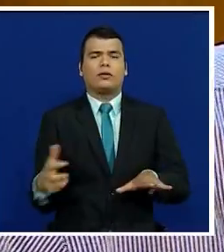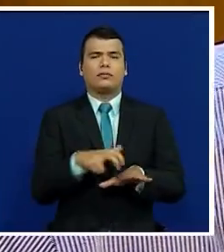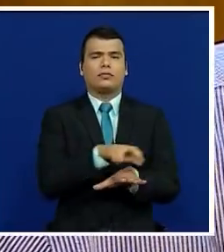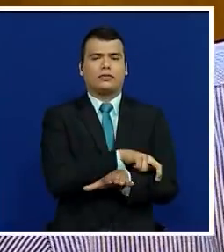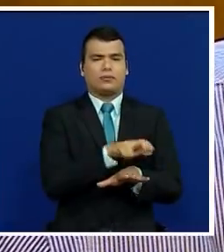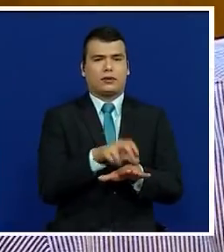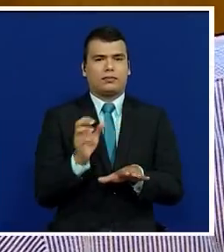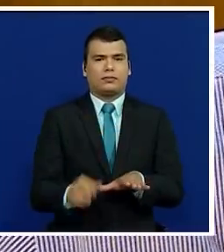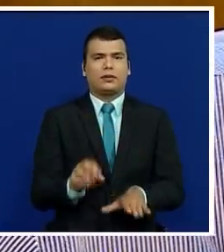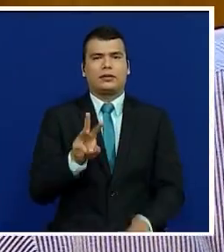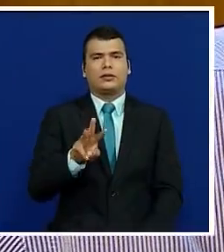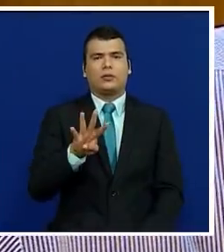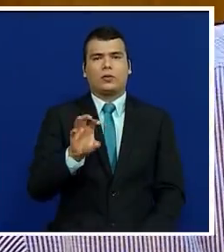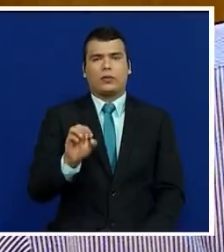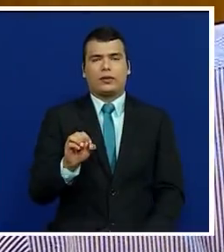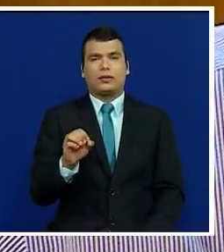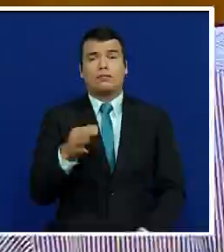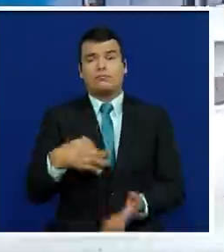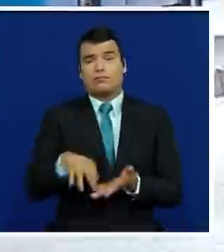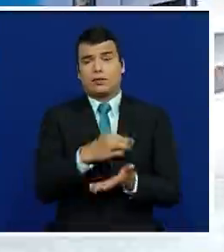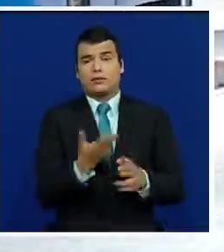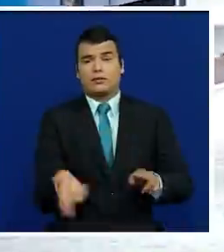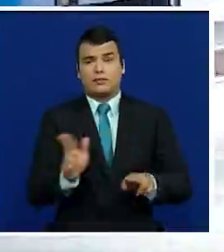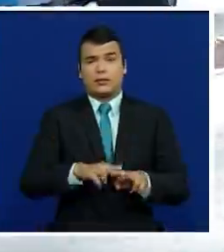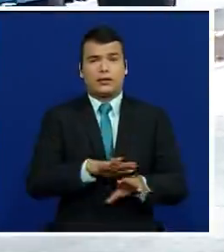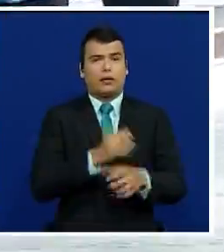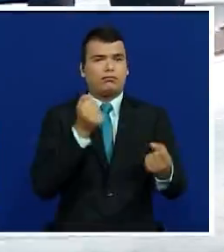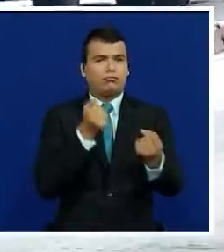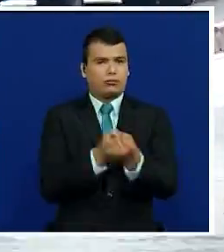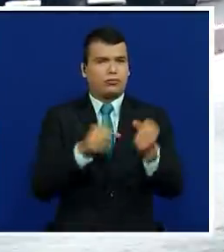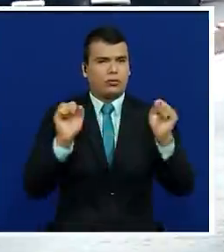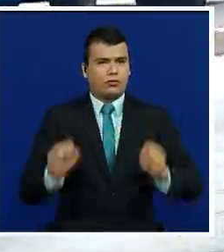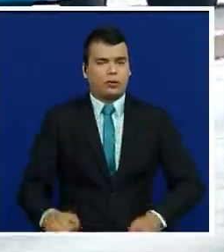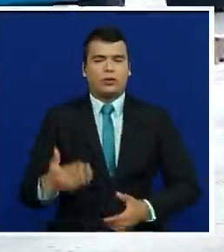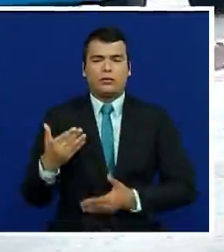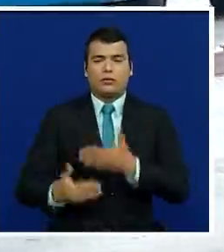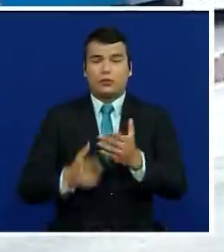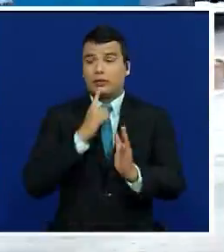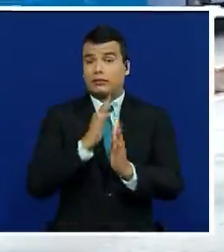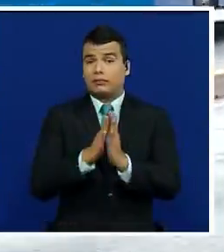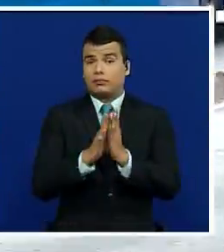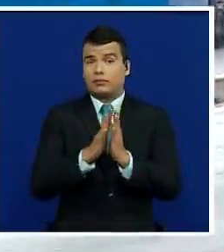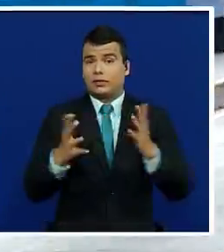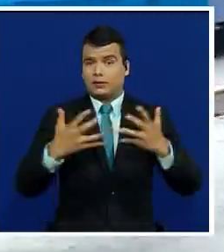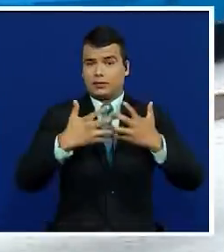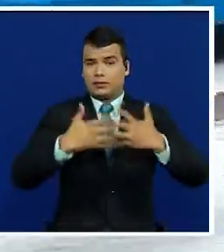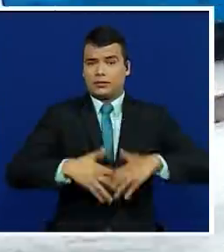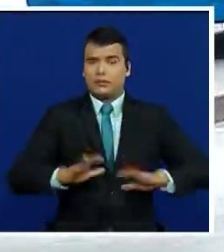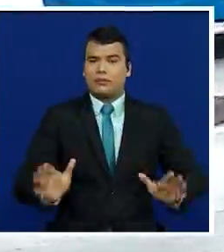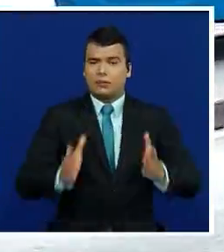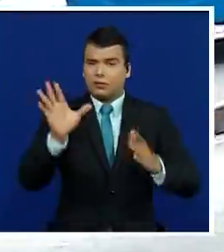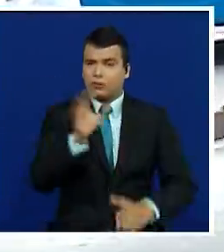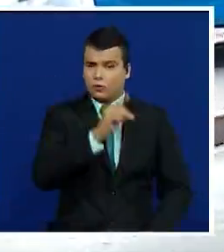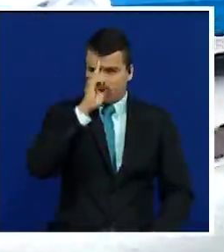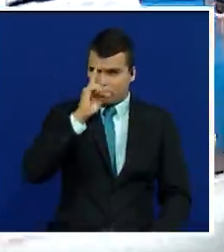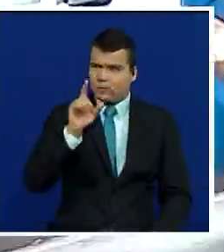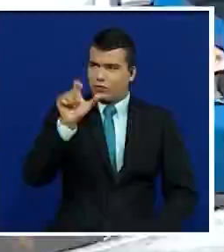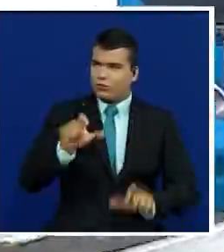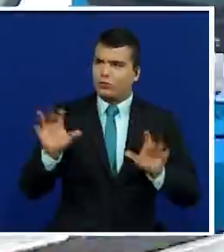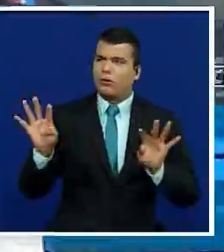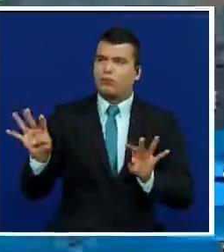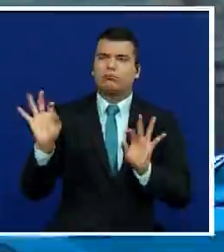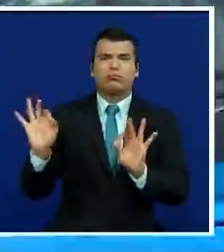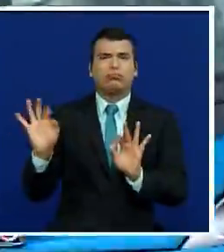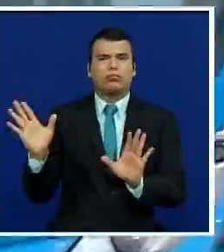subsidio de 340 pesos donde con eso inicialmente estamos empezando a decirle al sistema recupere la confiabilidad recupere el sistema